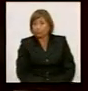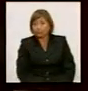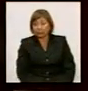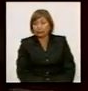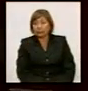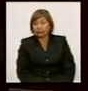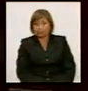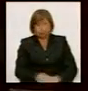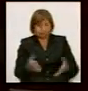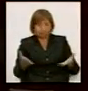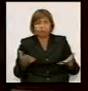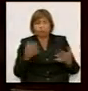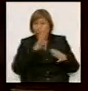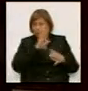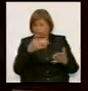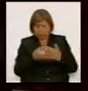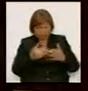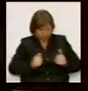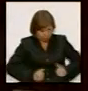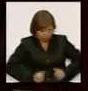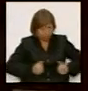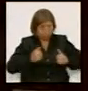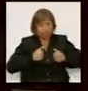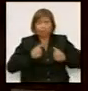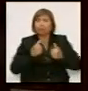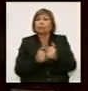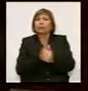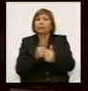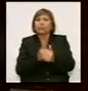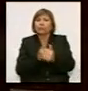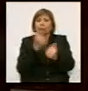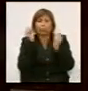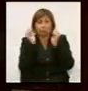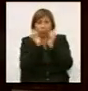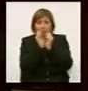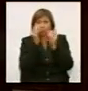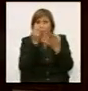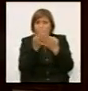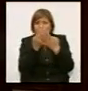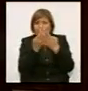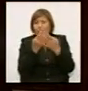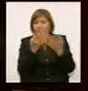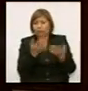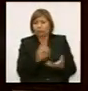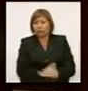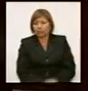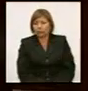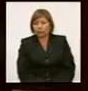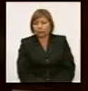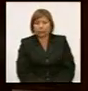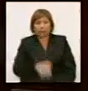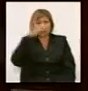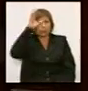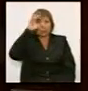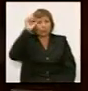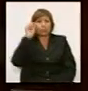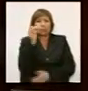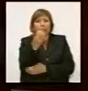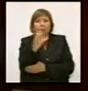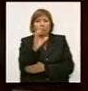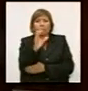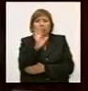en premio a su vida, perseguido, preso. Solamente en la Embajada de Colombia